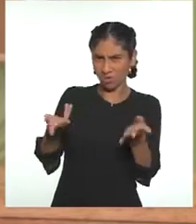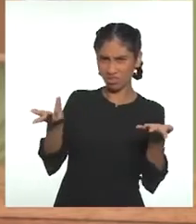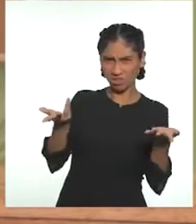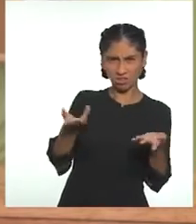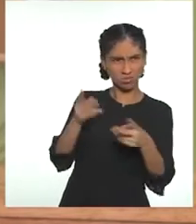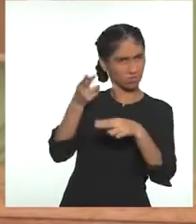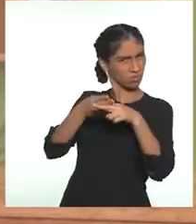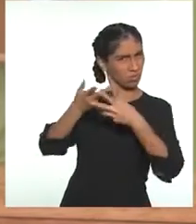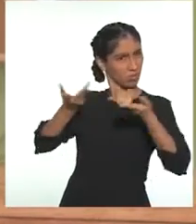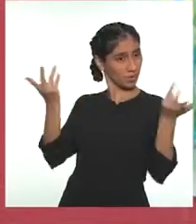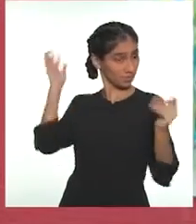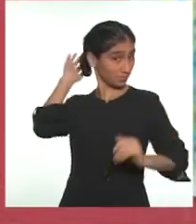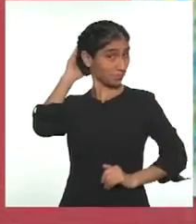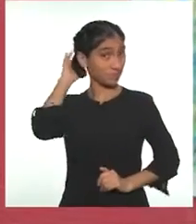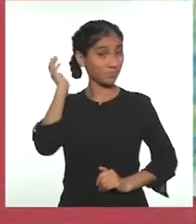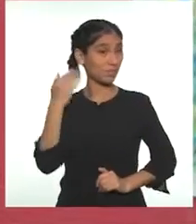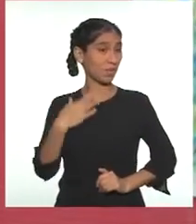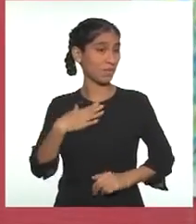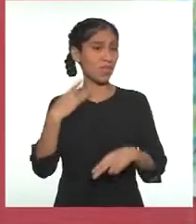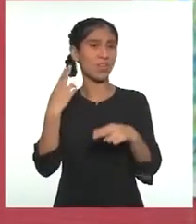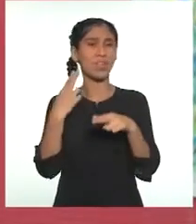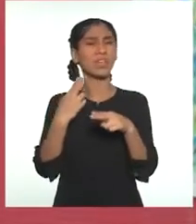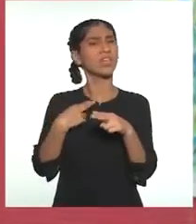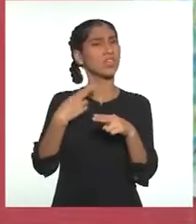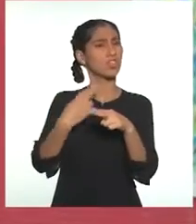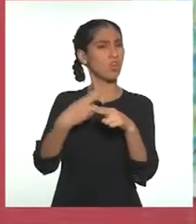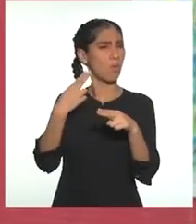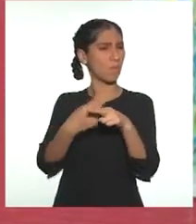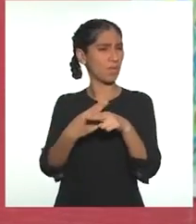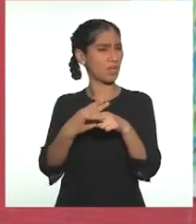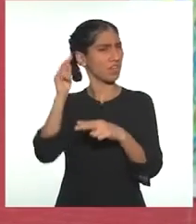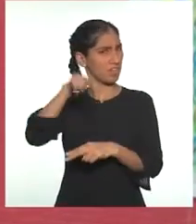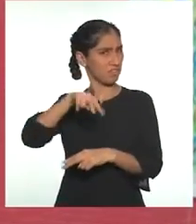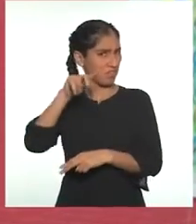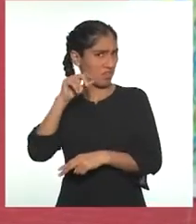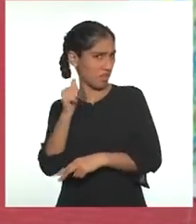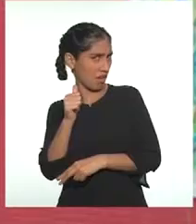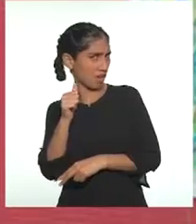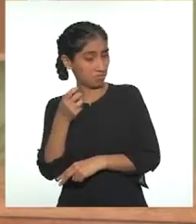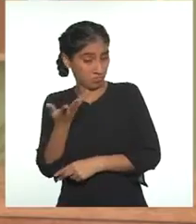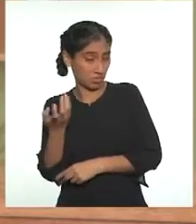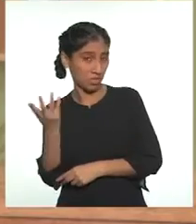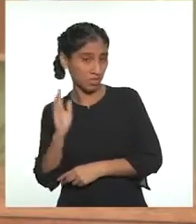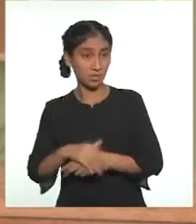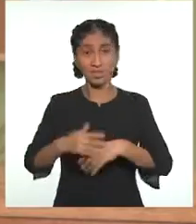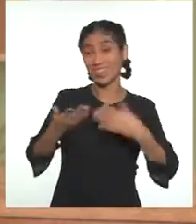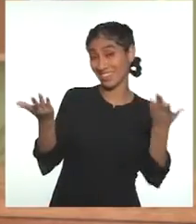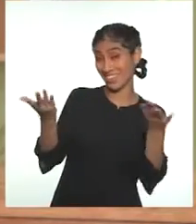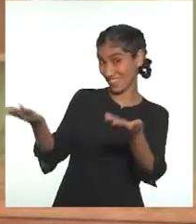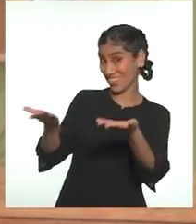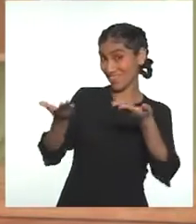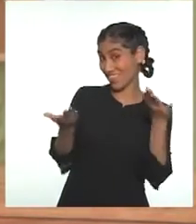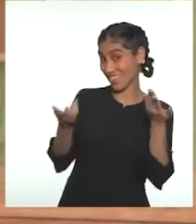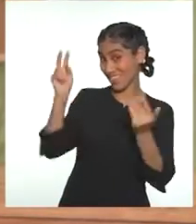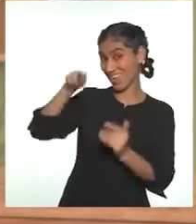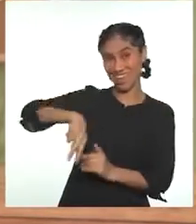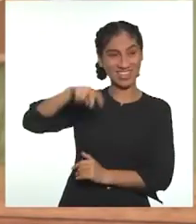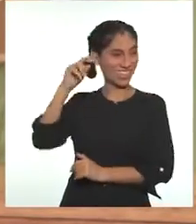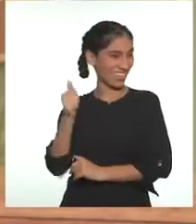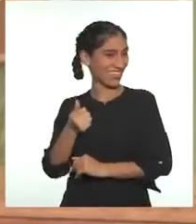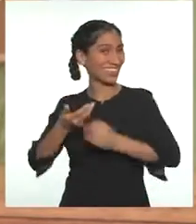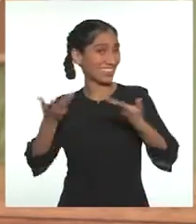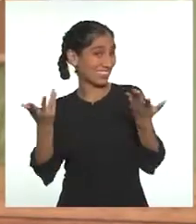Ok, entonces ¿cómo te llamas? Me llamo ninguna de las anteriores. Me puedes decir NA si quieren. Ok,